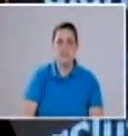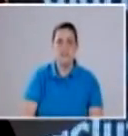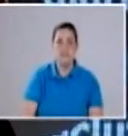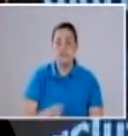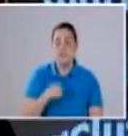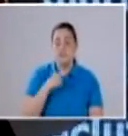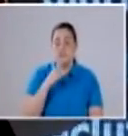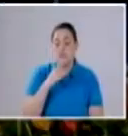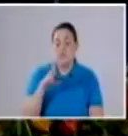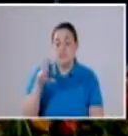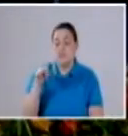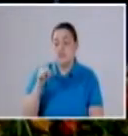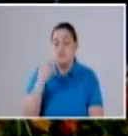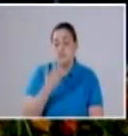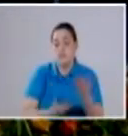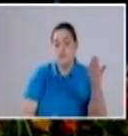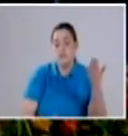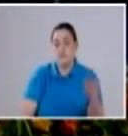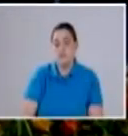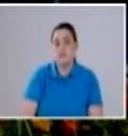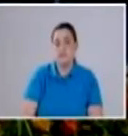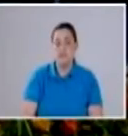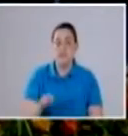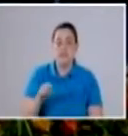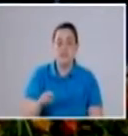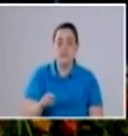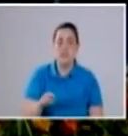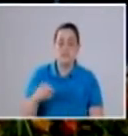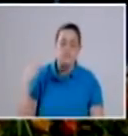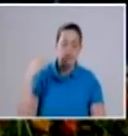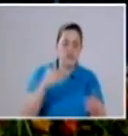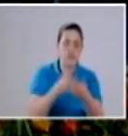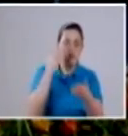ir. Pero es que esto va en contra